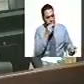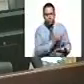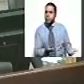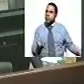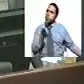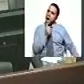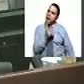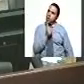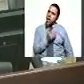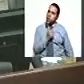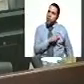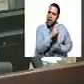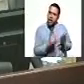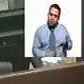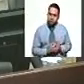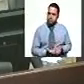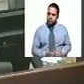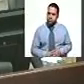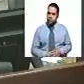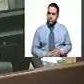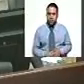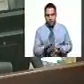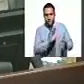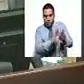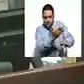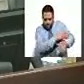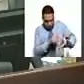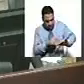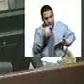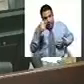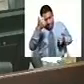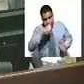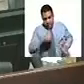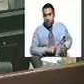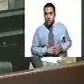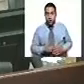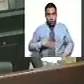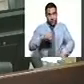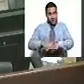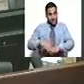nos abstengamos de poner unos criterios. Yo les quiero recordar,